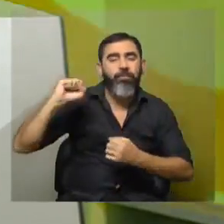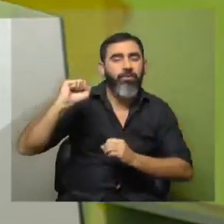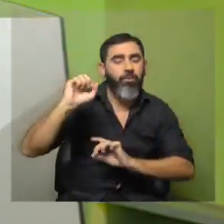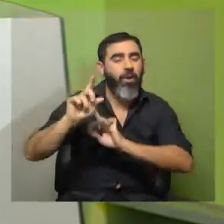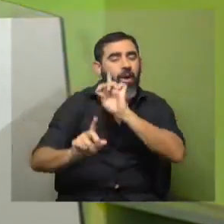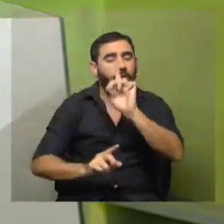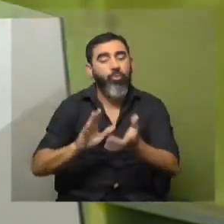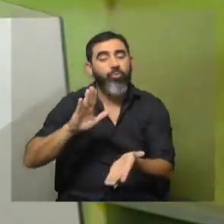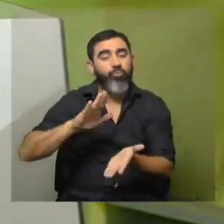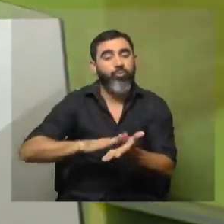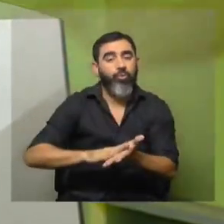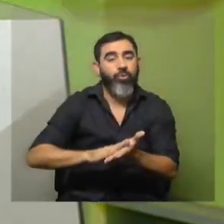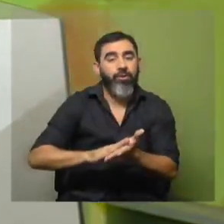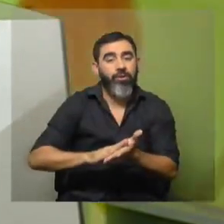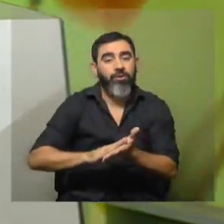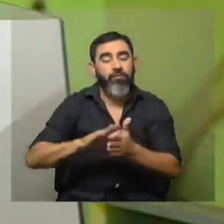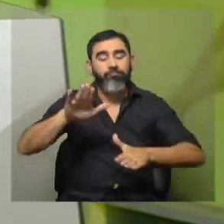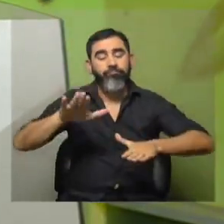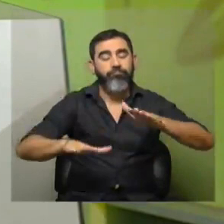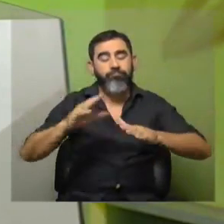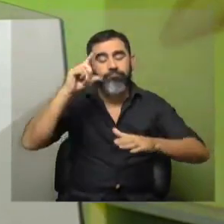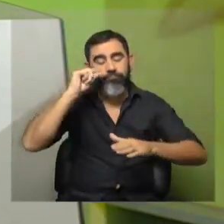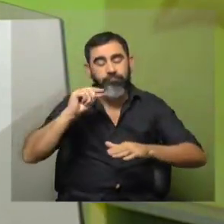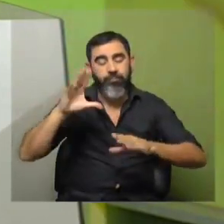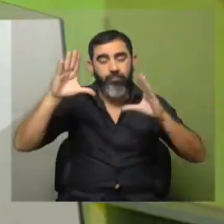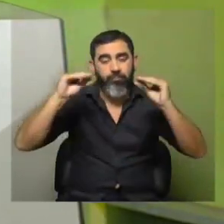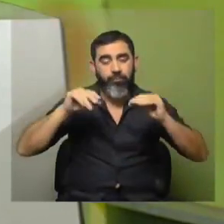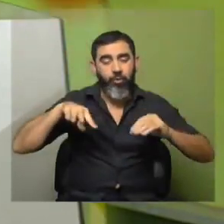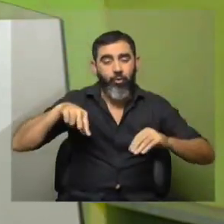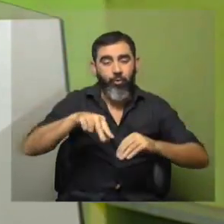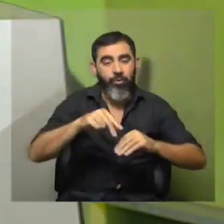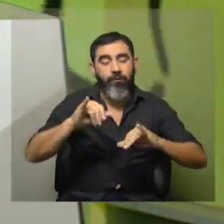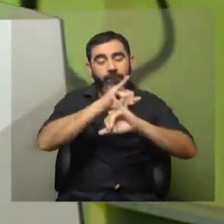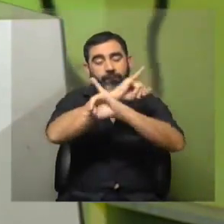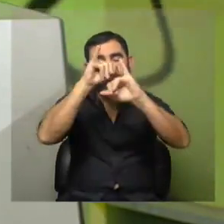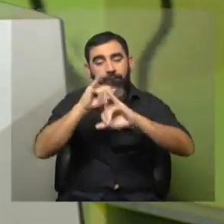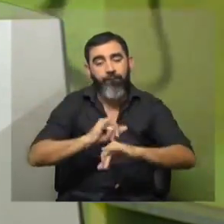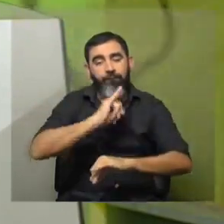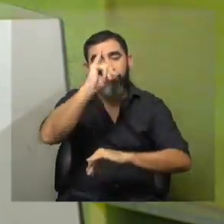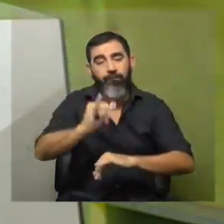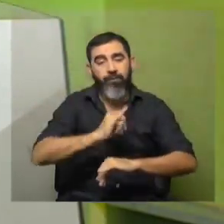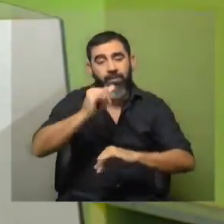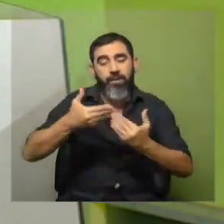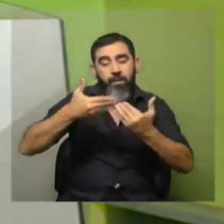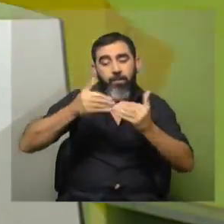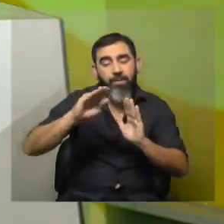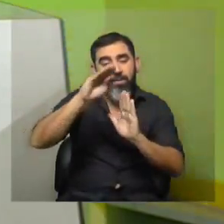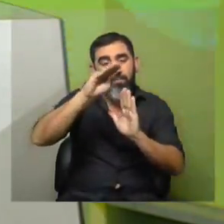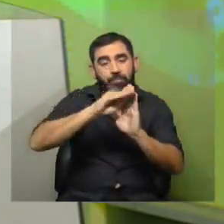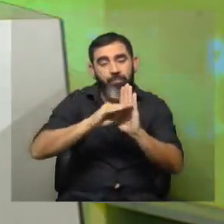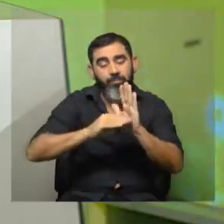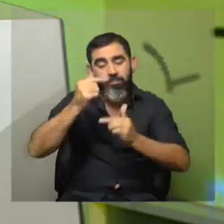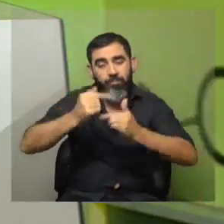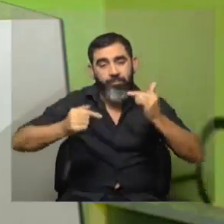vez sobre el sonambulismo. Y nos hace muy felices también contarles en el inicio de nuestro